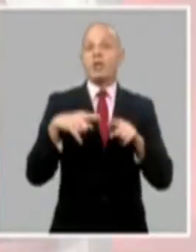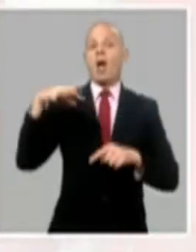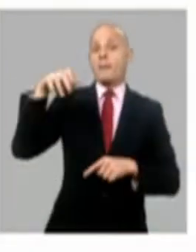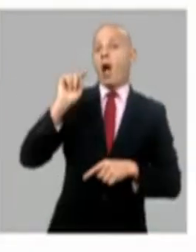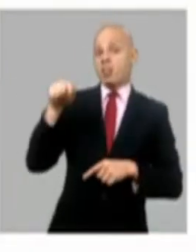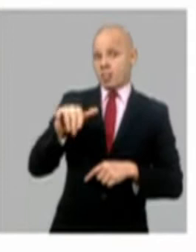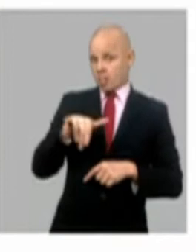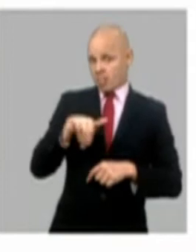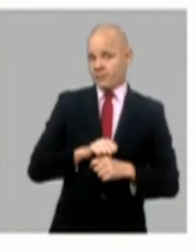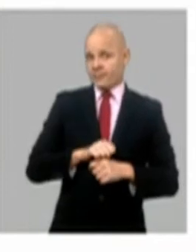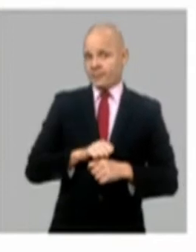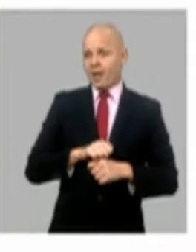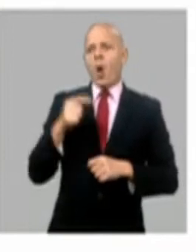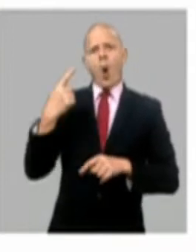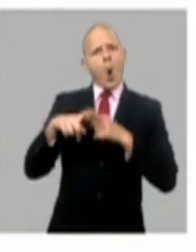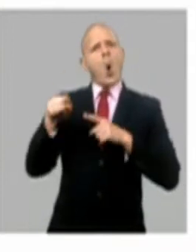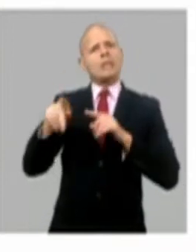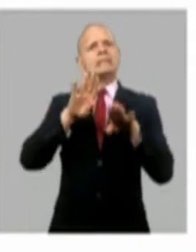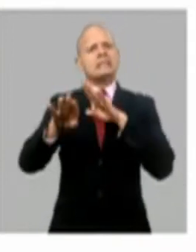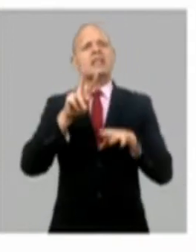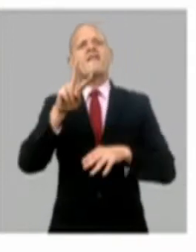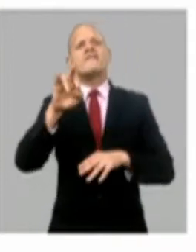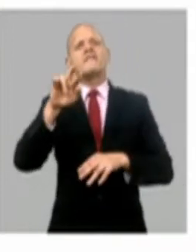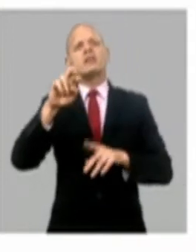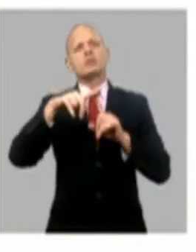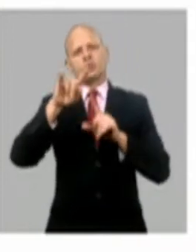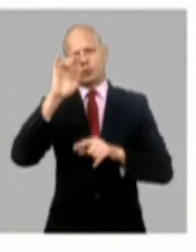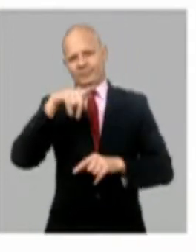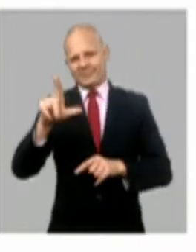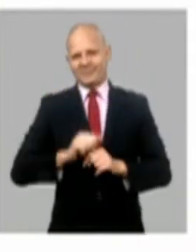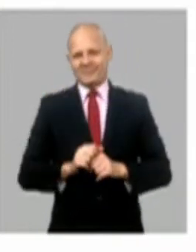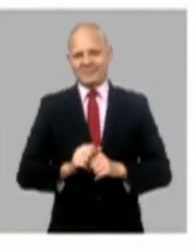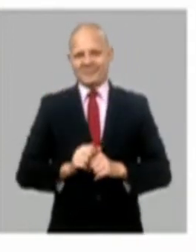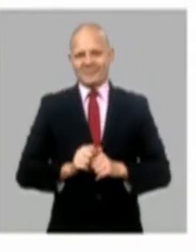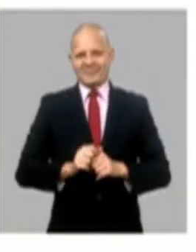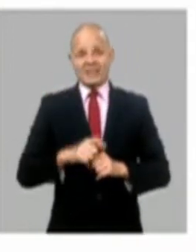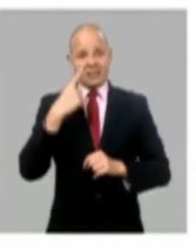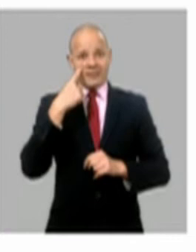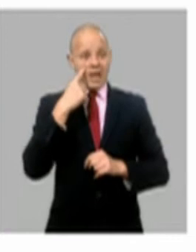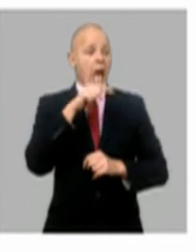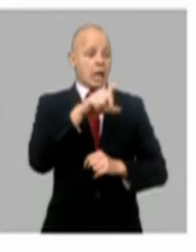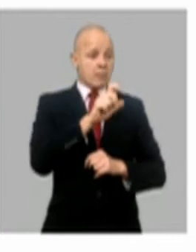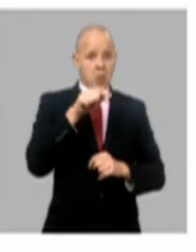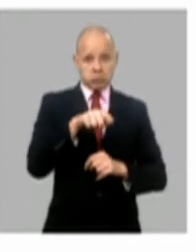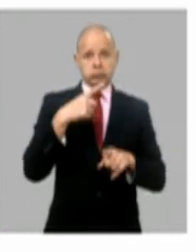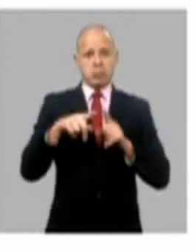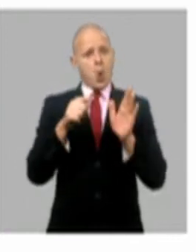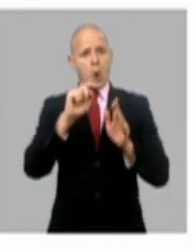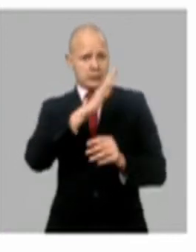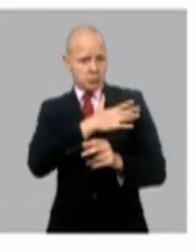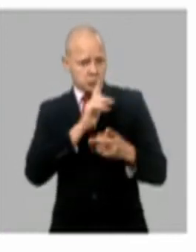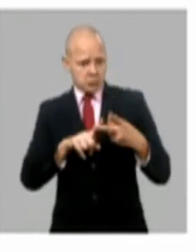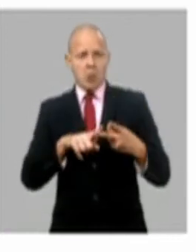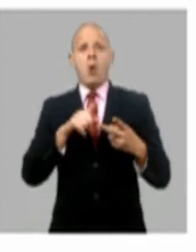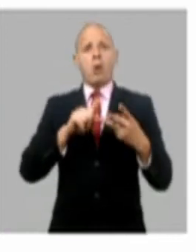eso vamos trabajando. Es totalmente, reitero, favorable el uso de esos